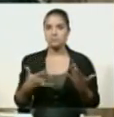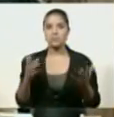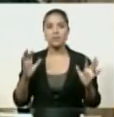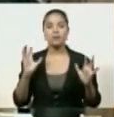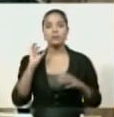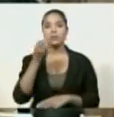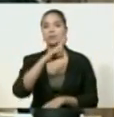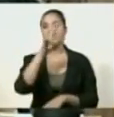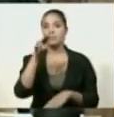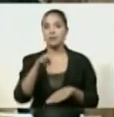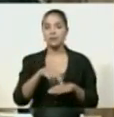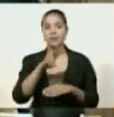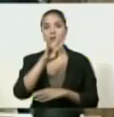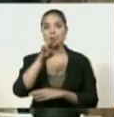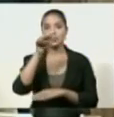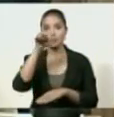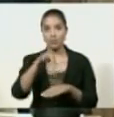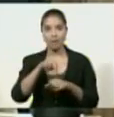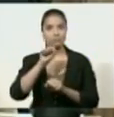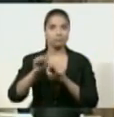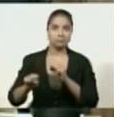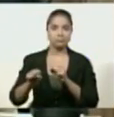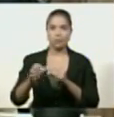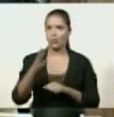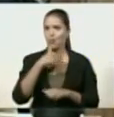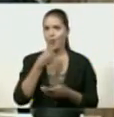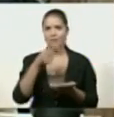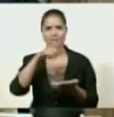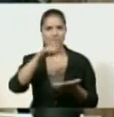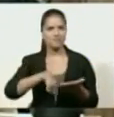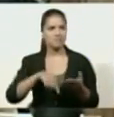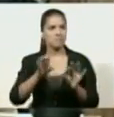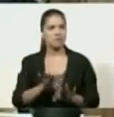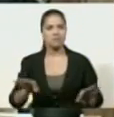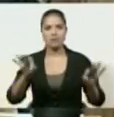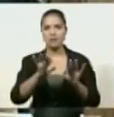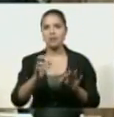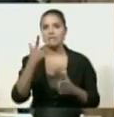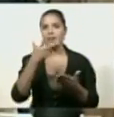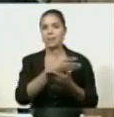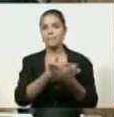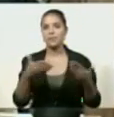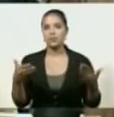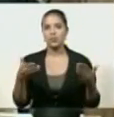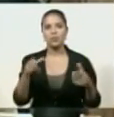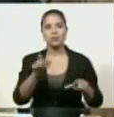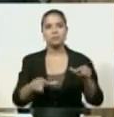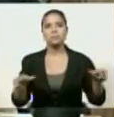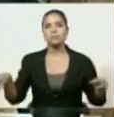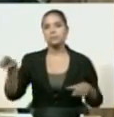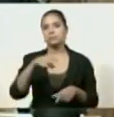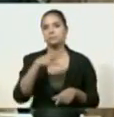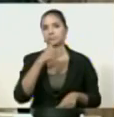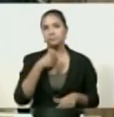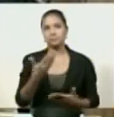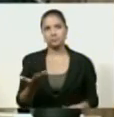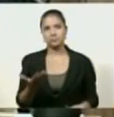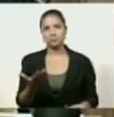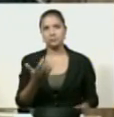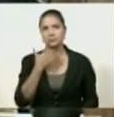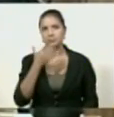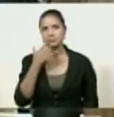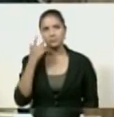Asamblea Nacional en desacato no cuenta con la firma de los tres miembros del Consejo Moral Republicano. Una